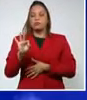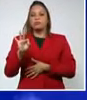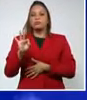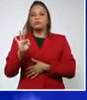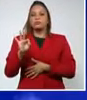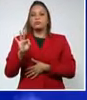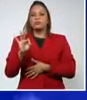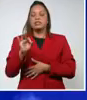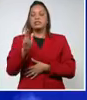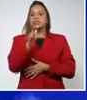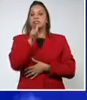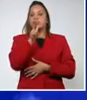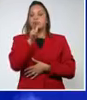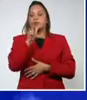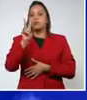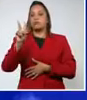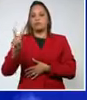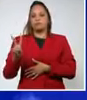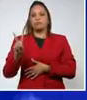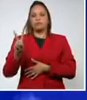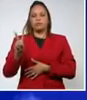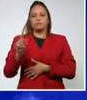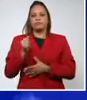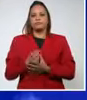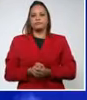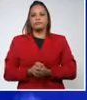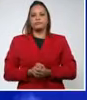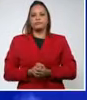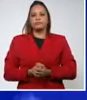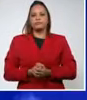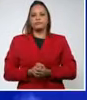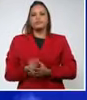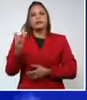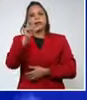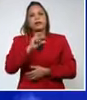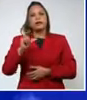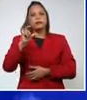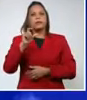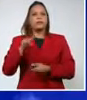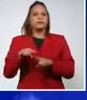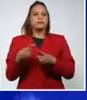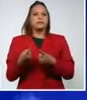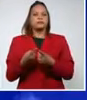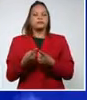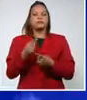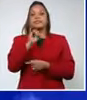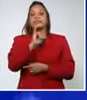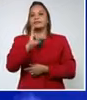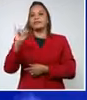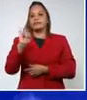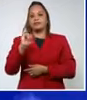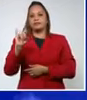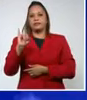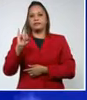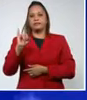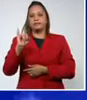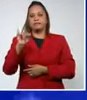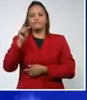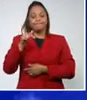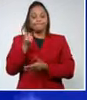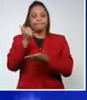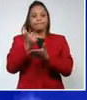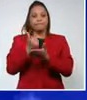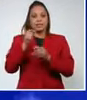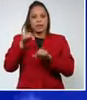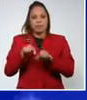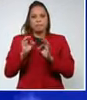Cielo Redondo con 2 casos autóctonos. Camagüey, 66 casos autóctonos ayer.